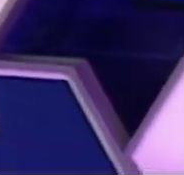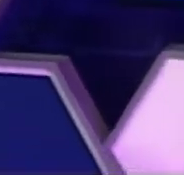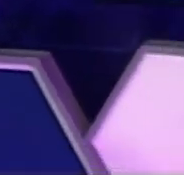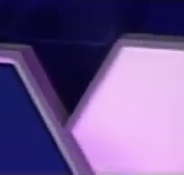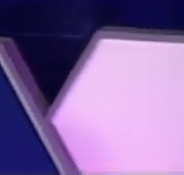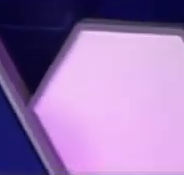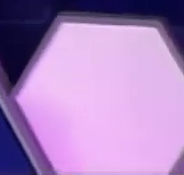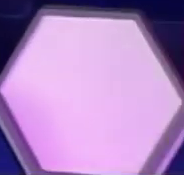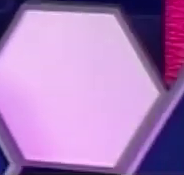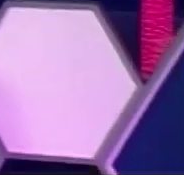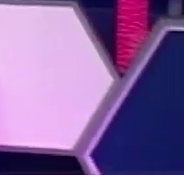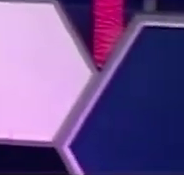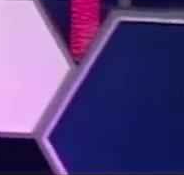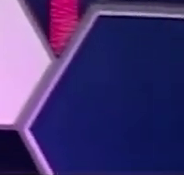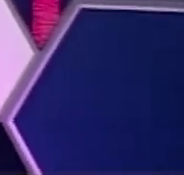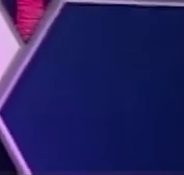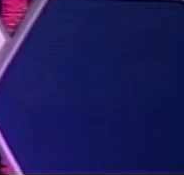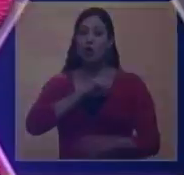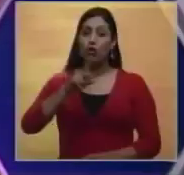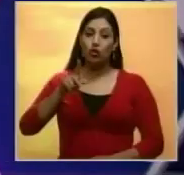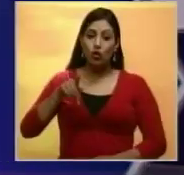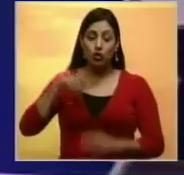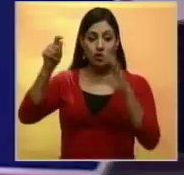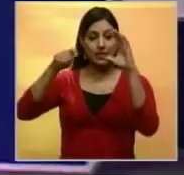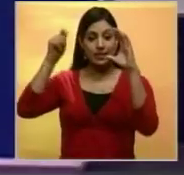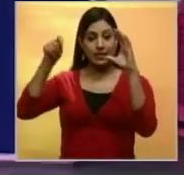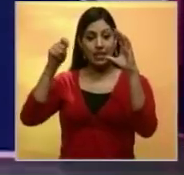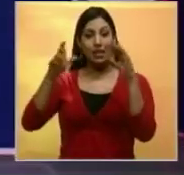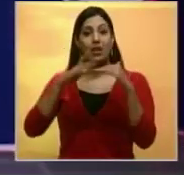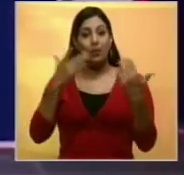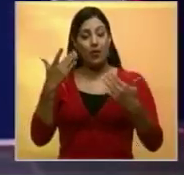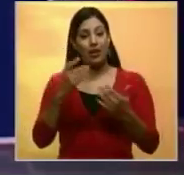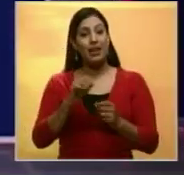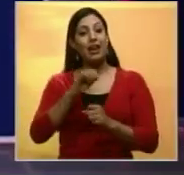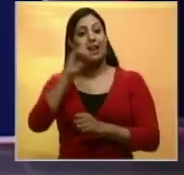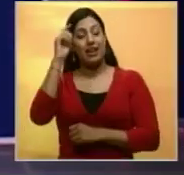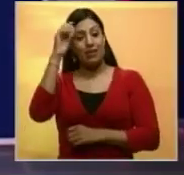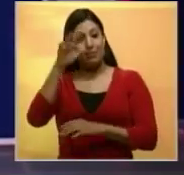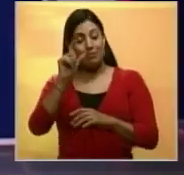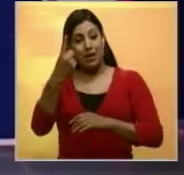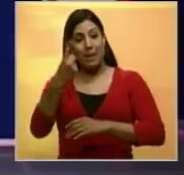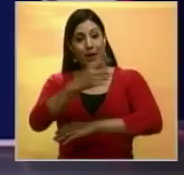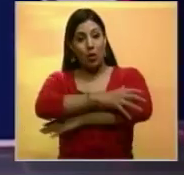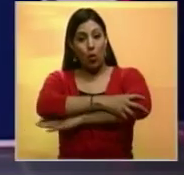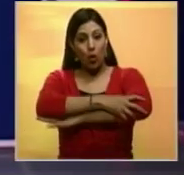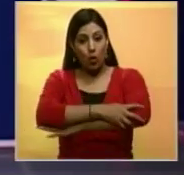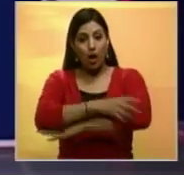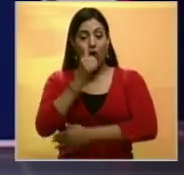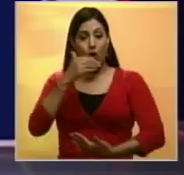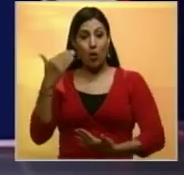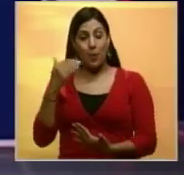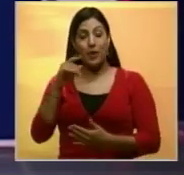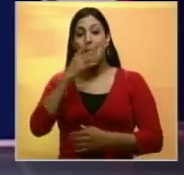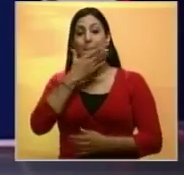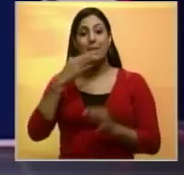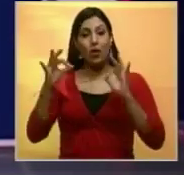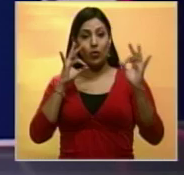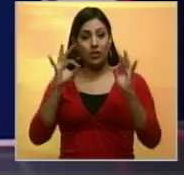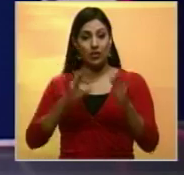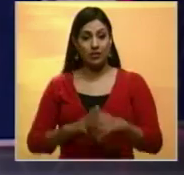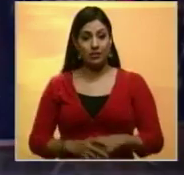Cambiamos completamente de tema y vamos al mundo de la cinematografía, con el al fin anhelado primer Oscar de Leonardo DiCaprio como mejor